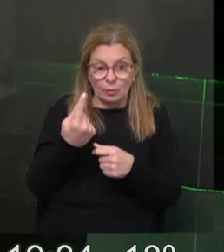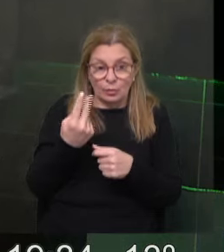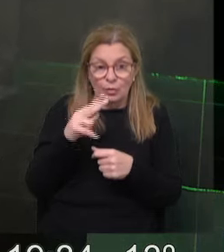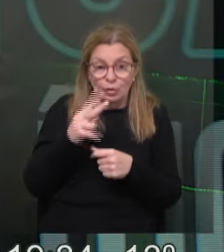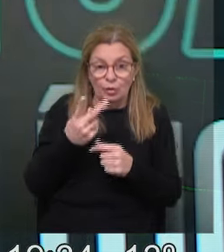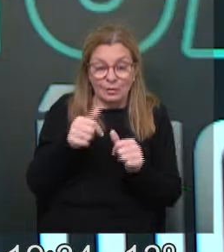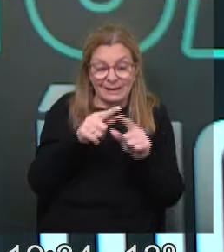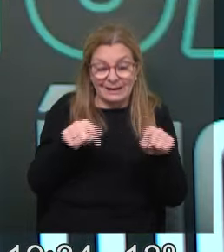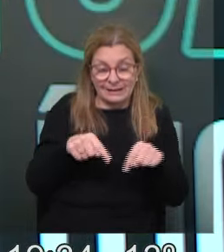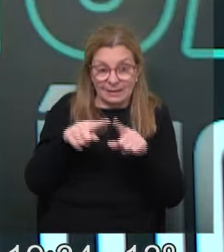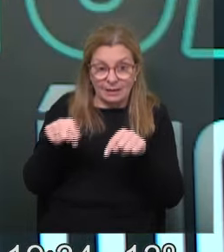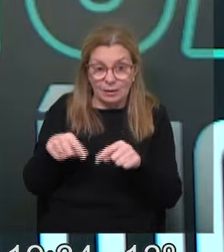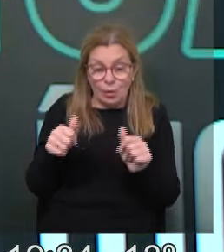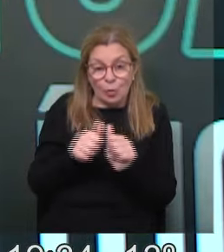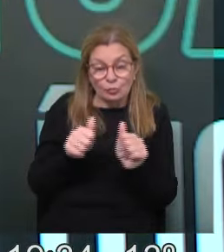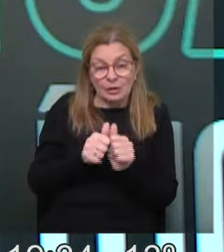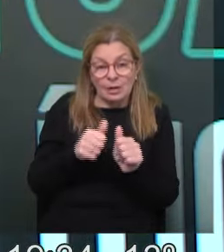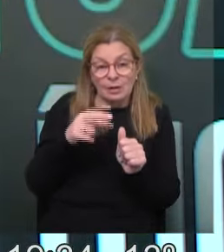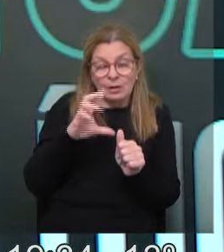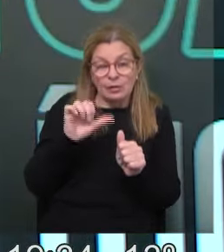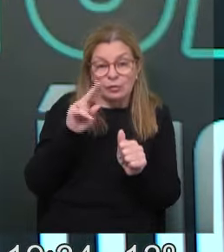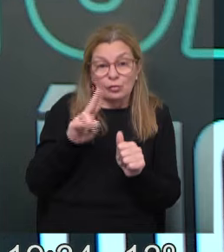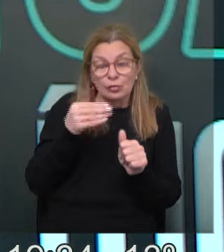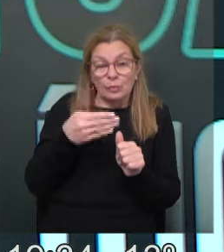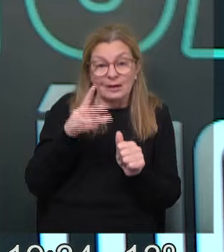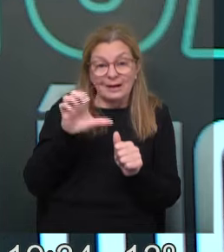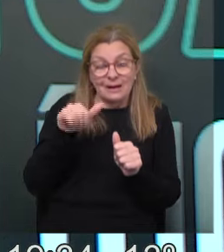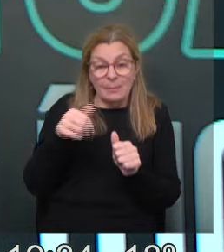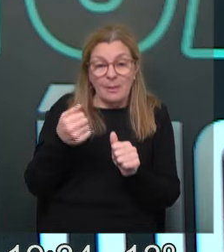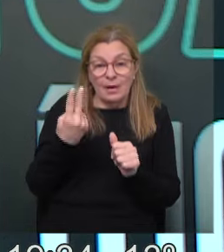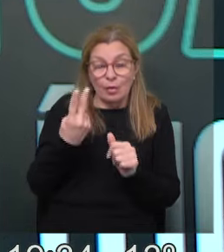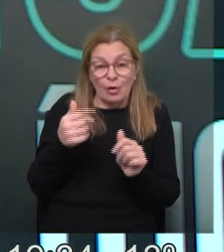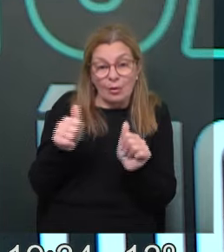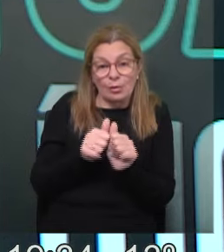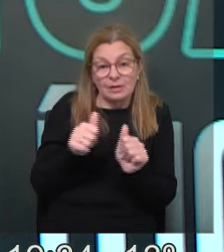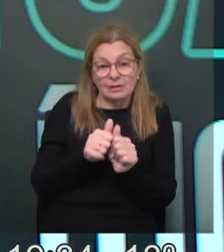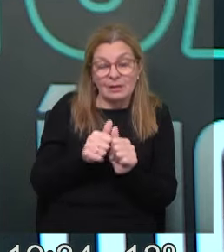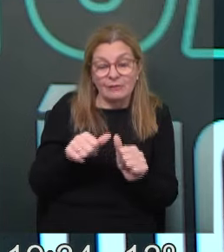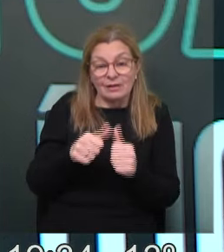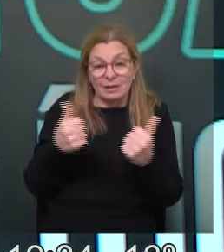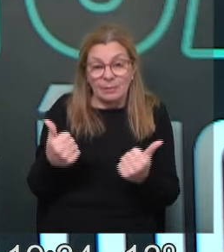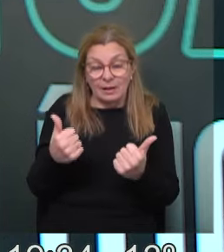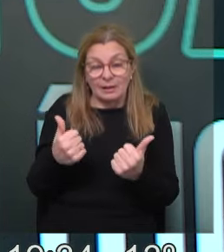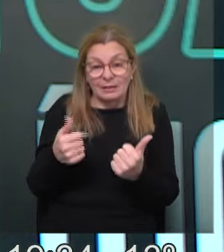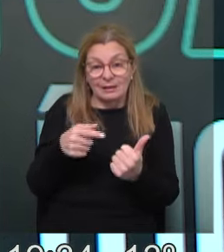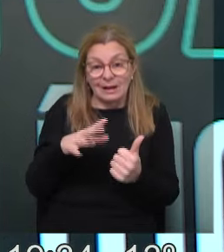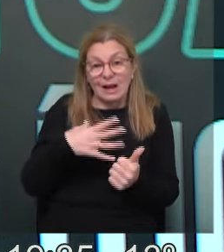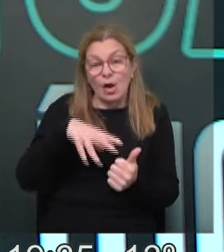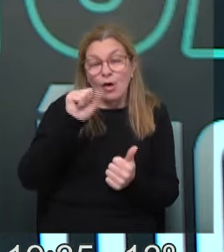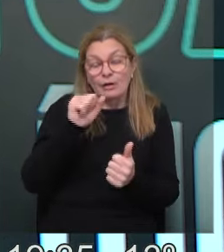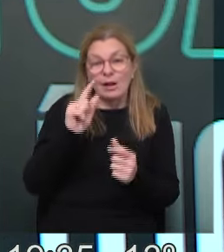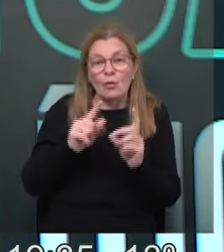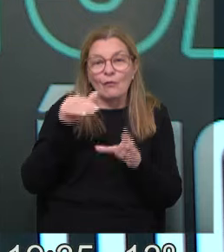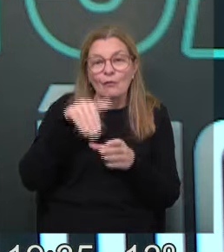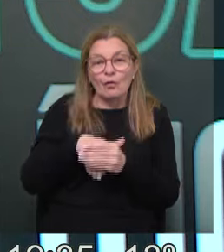dos listas en realidad la lista la la banca va para la suma de esas dos listas si van separadas va a ser la que logre algún voto por